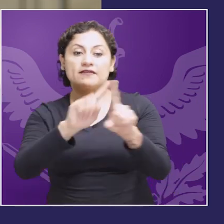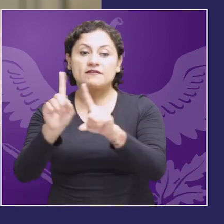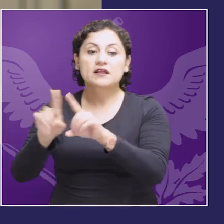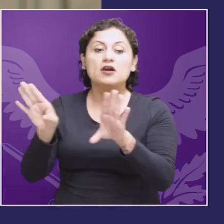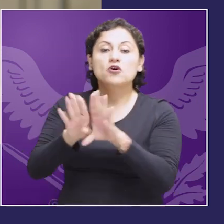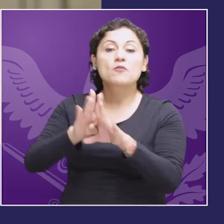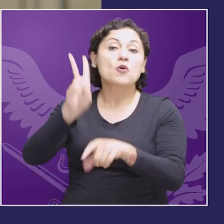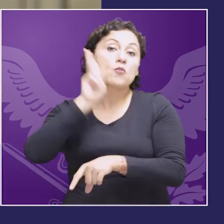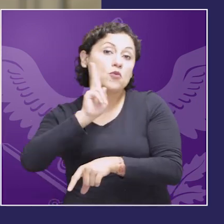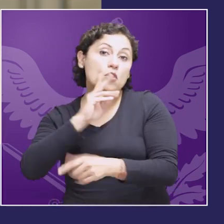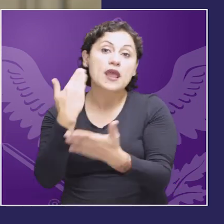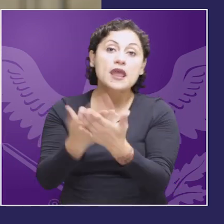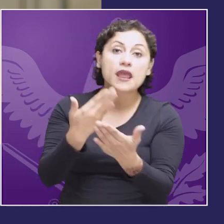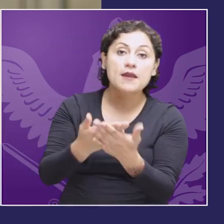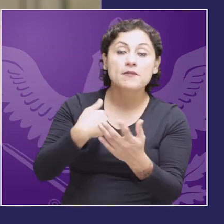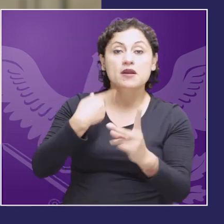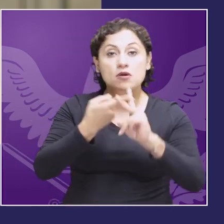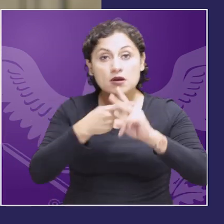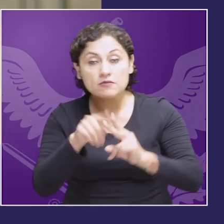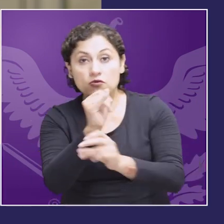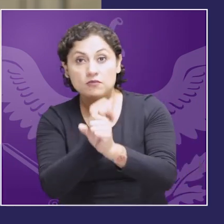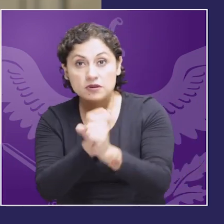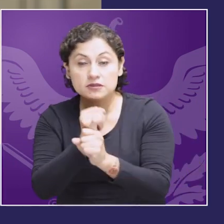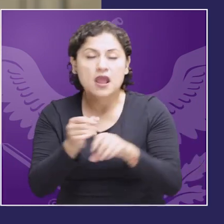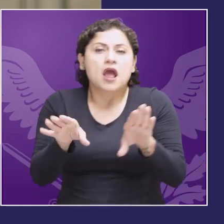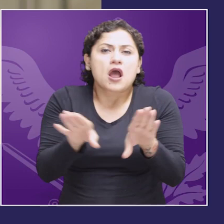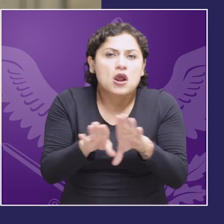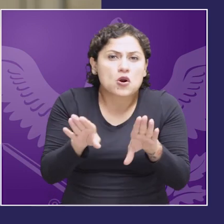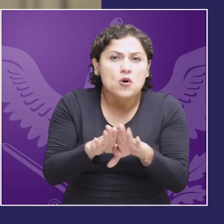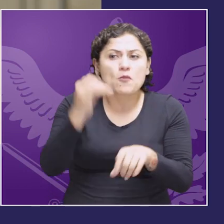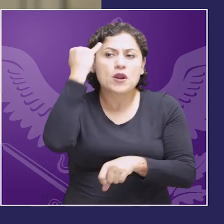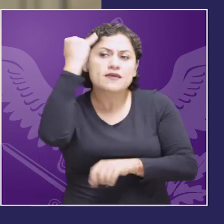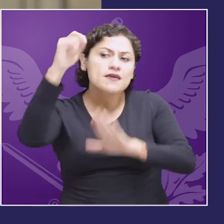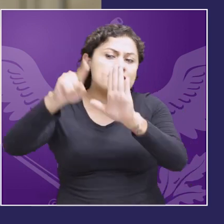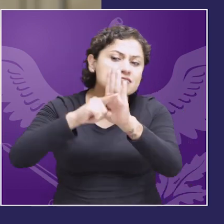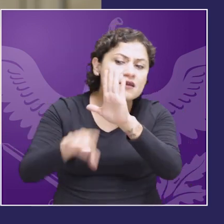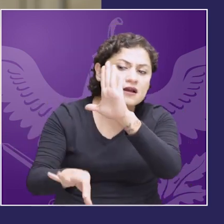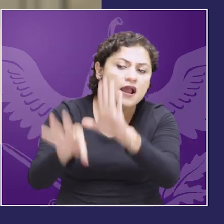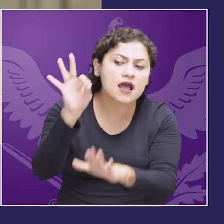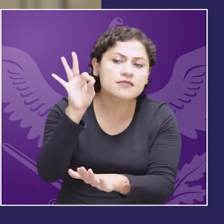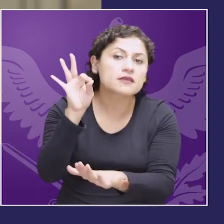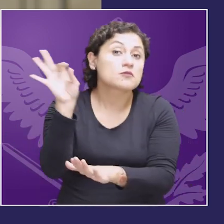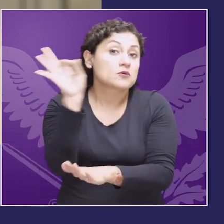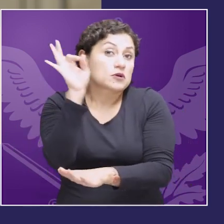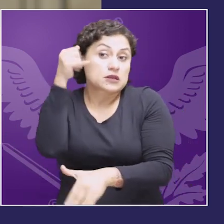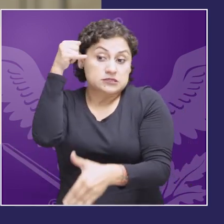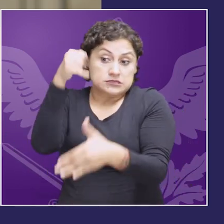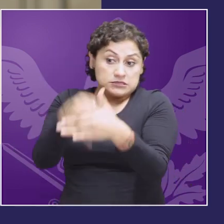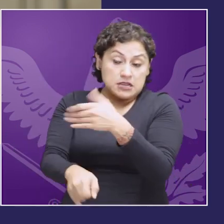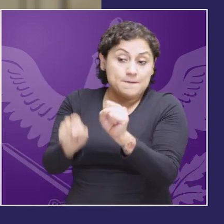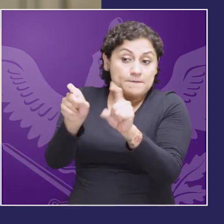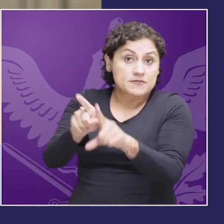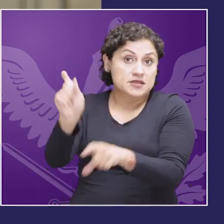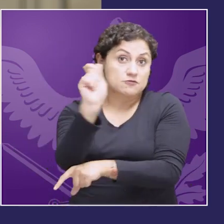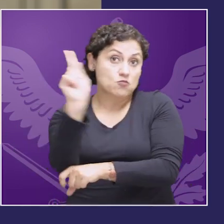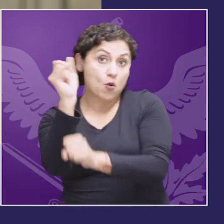parto analizando la prueba, parto viendo dónde efectivamente encuentro los estereotipos que pueden estar en los hechos, pueden estar en